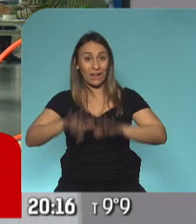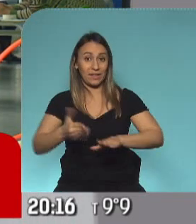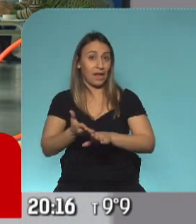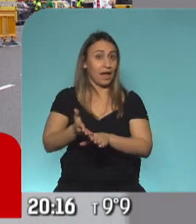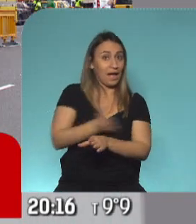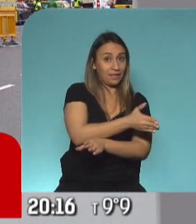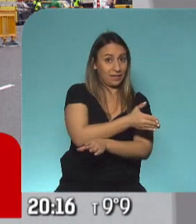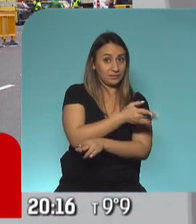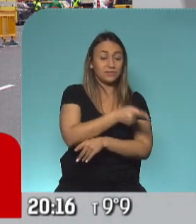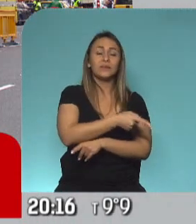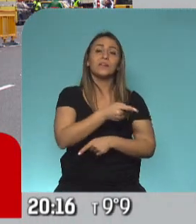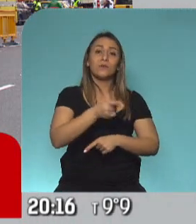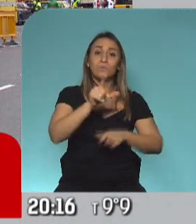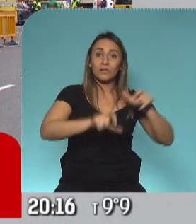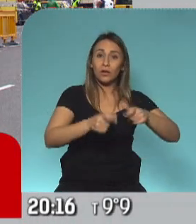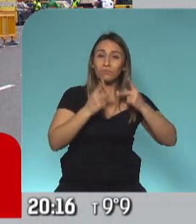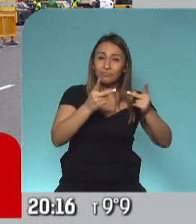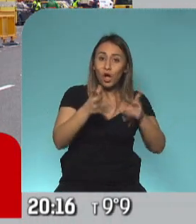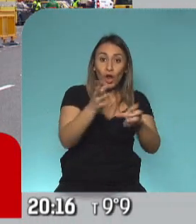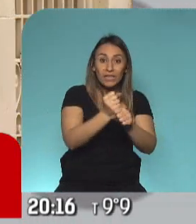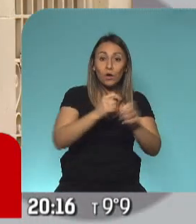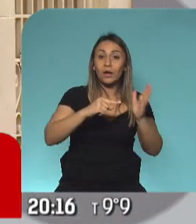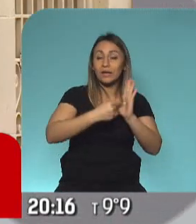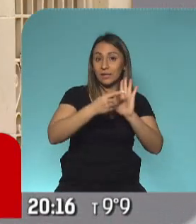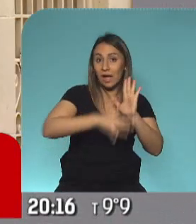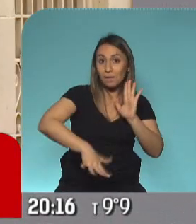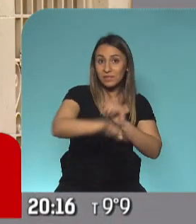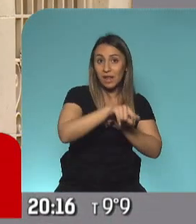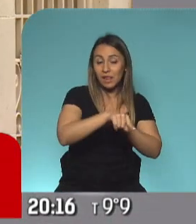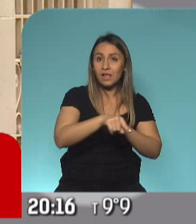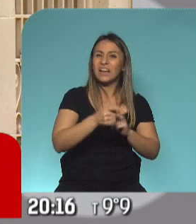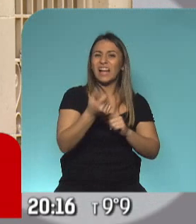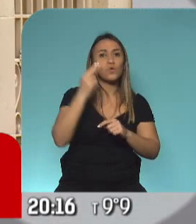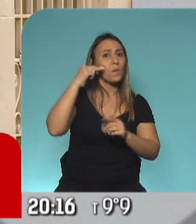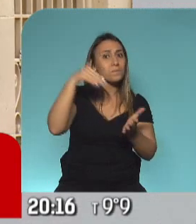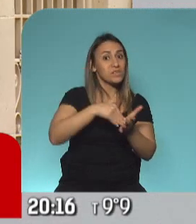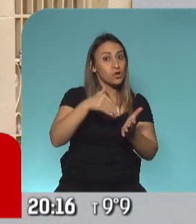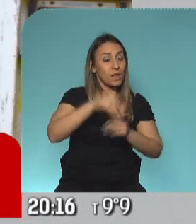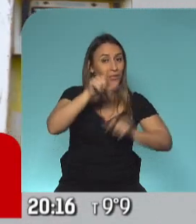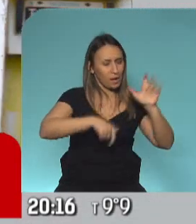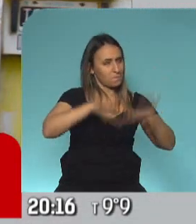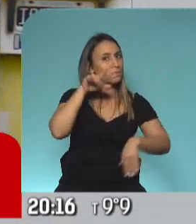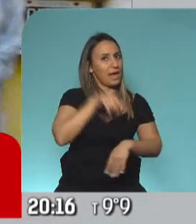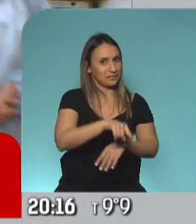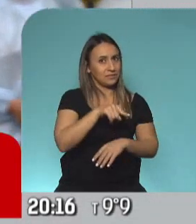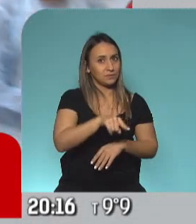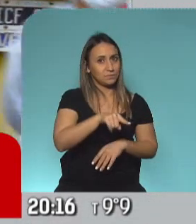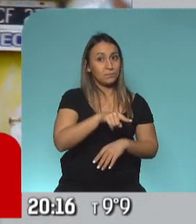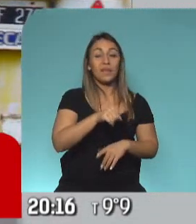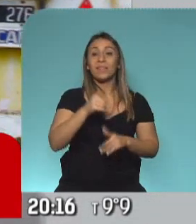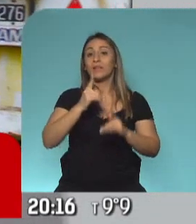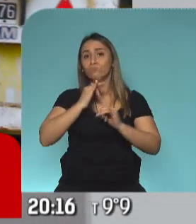cuarentena viajaban en colectivos en la ciudad de Buenos Aires más de 9 millones de personas. Desde que se anunció